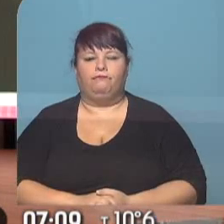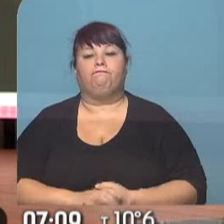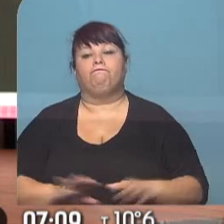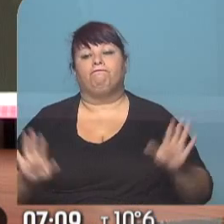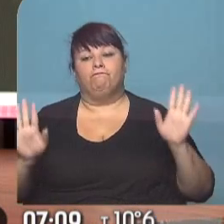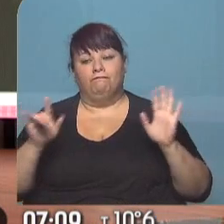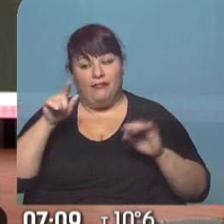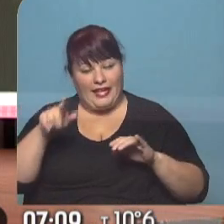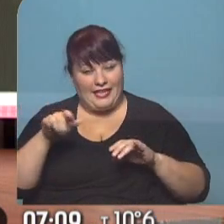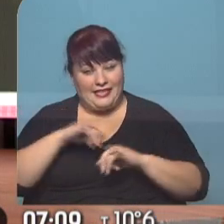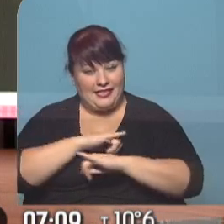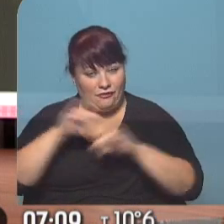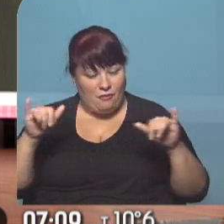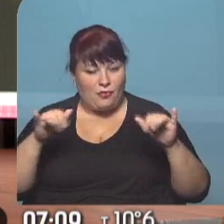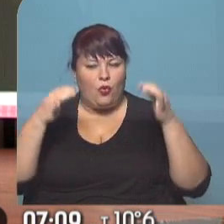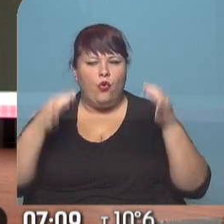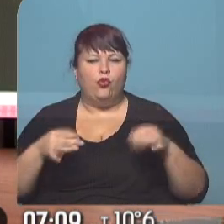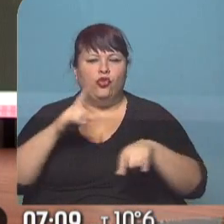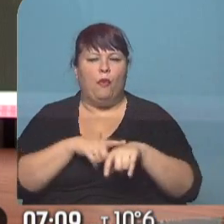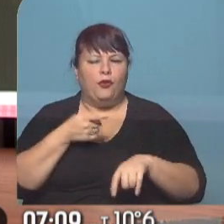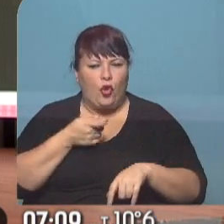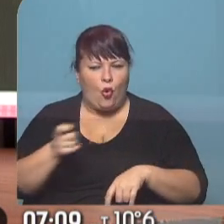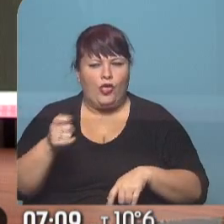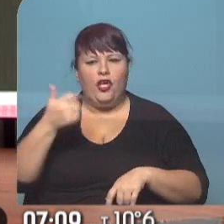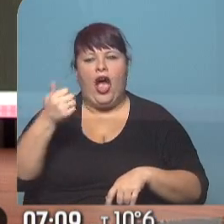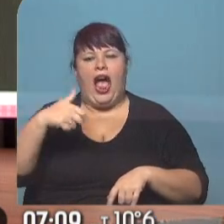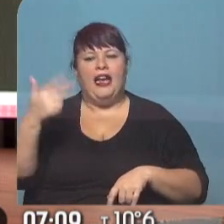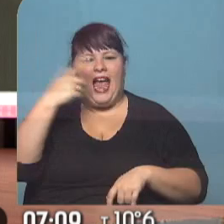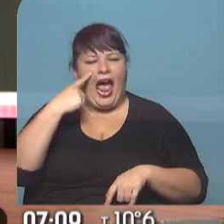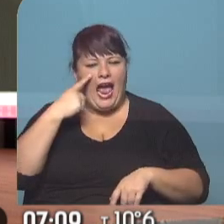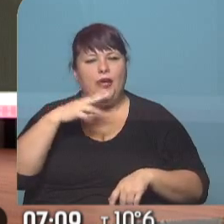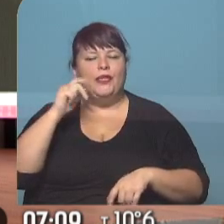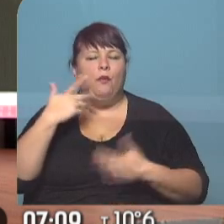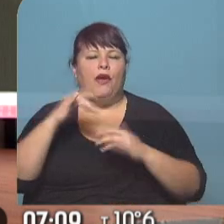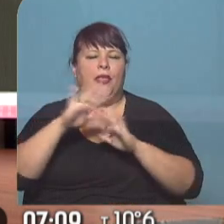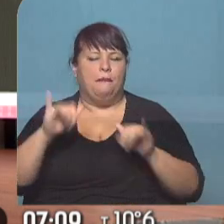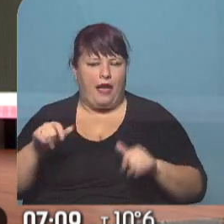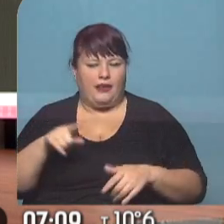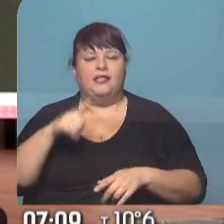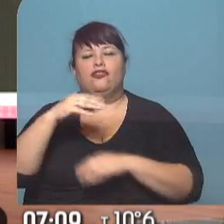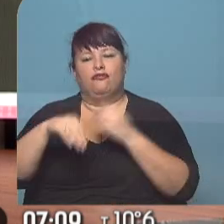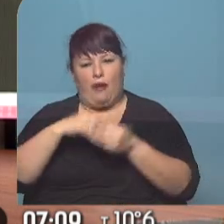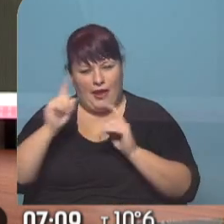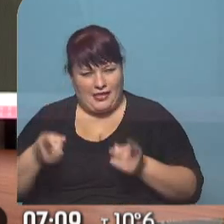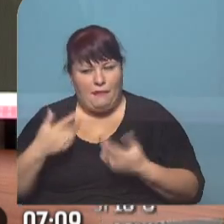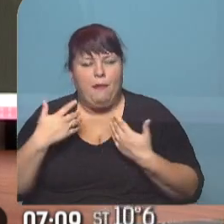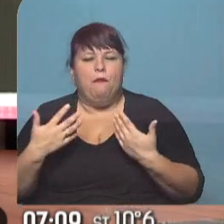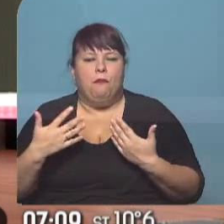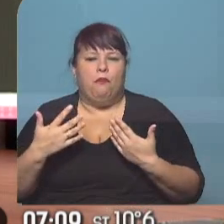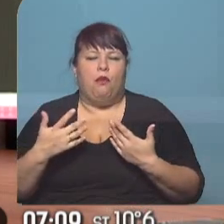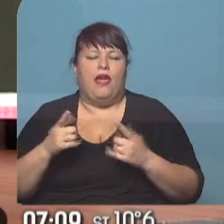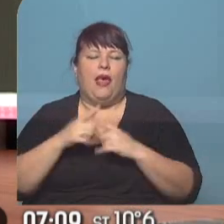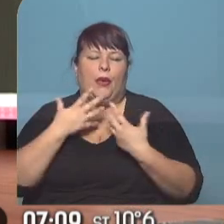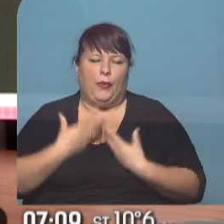Tal vez con esta noticia y en medio del juicio, Anay Villalba pueda descansar en paz y su familia también poder tener algo